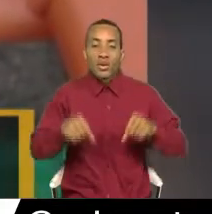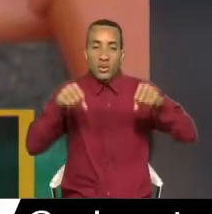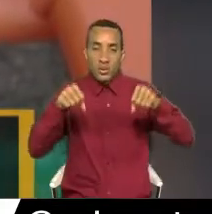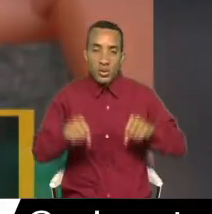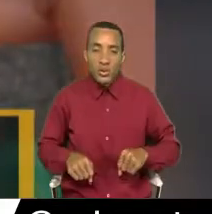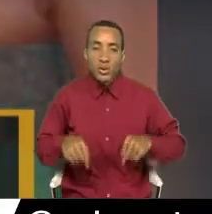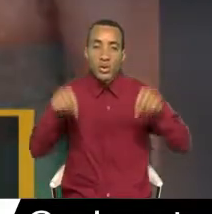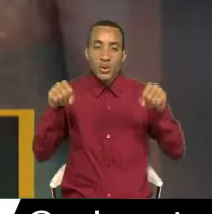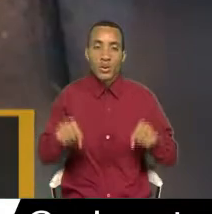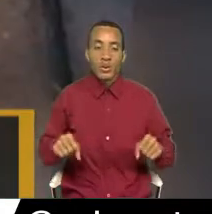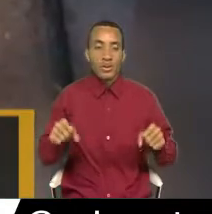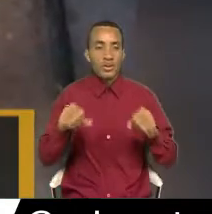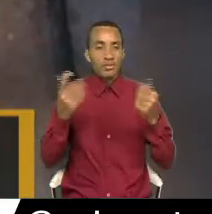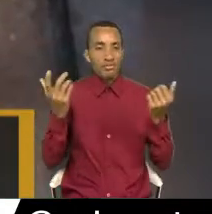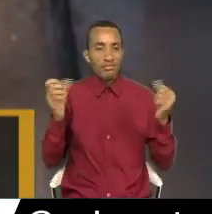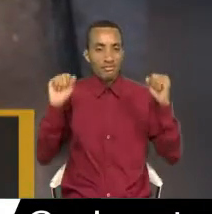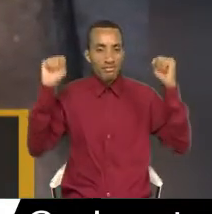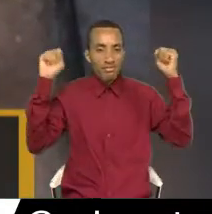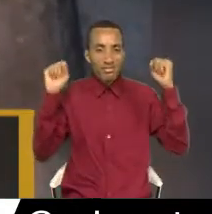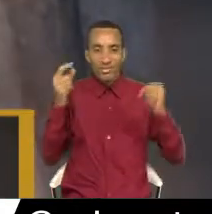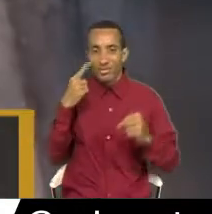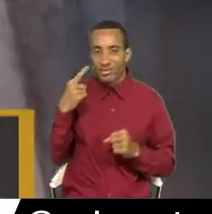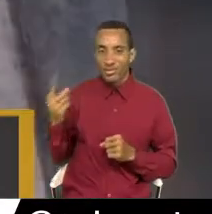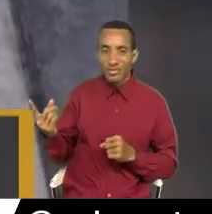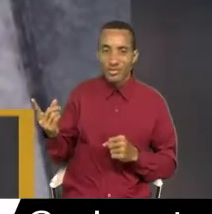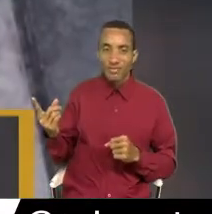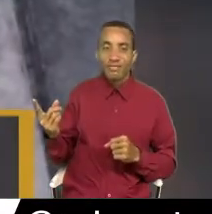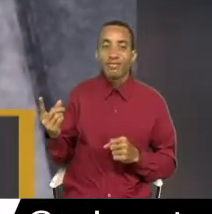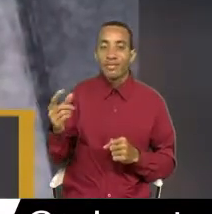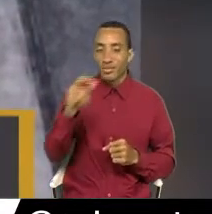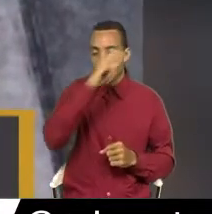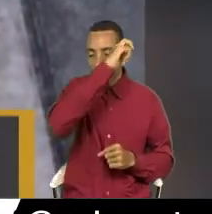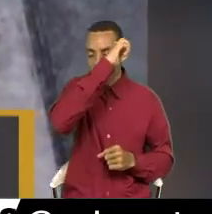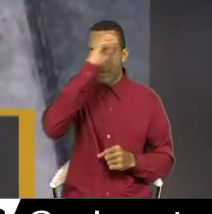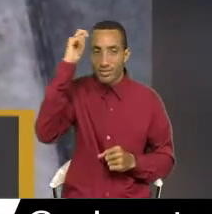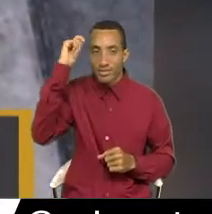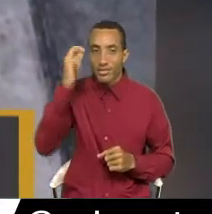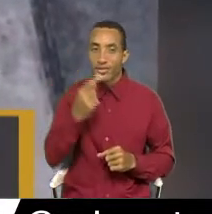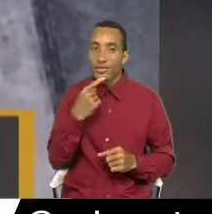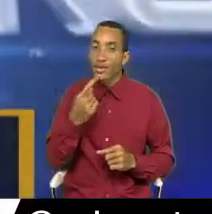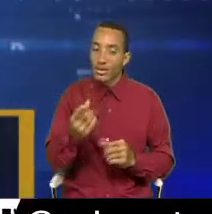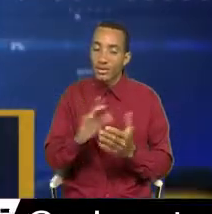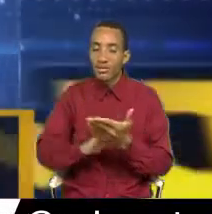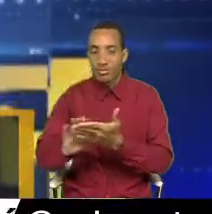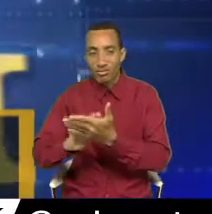plazoleta de las Mariposas en la Villa Olímpica. El reportero pide a los entes encargados mantenimiento.